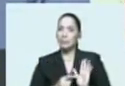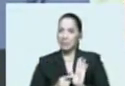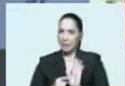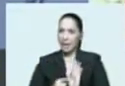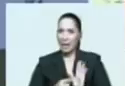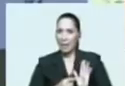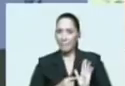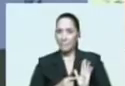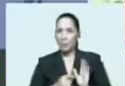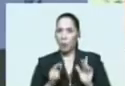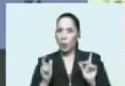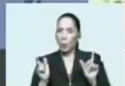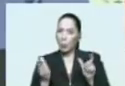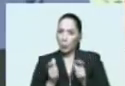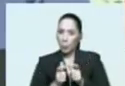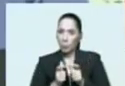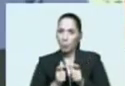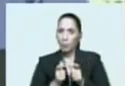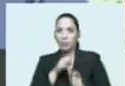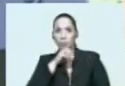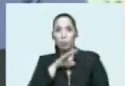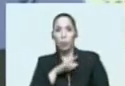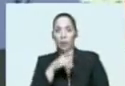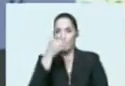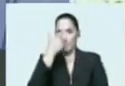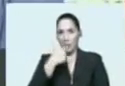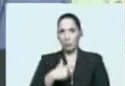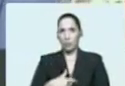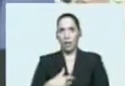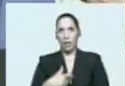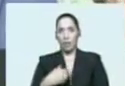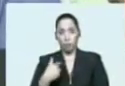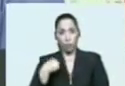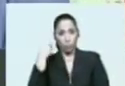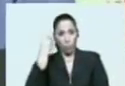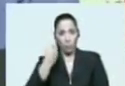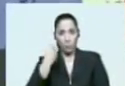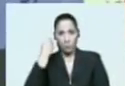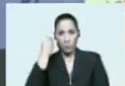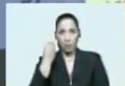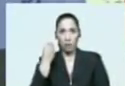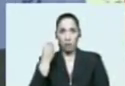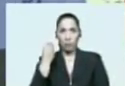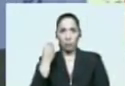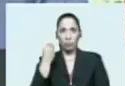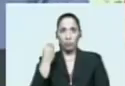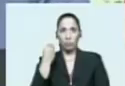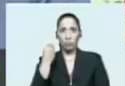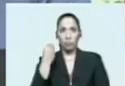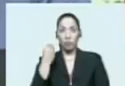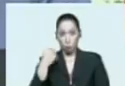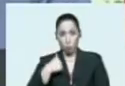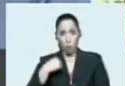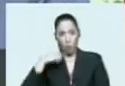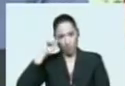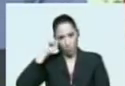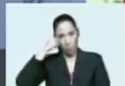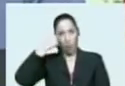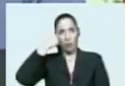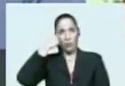una historia muy personal pero creo que lo retrata y lo ilustra muy bien